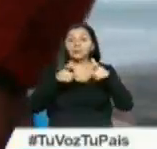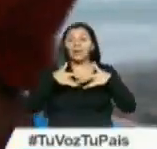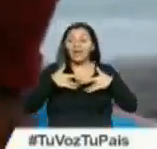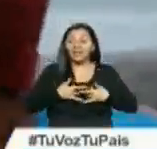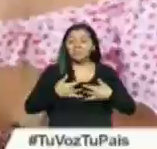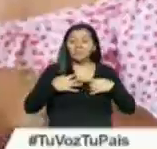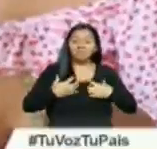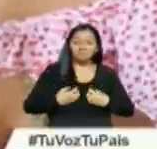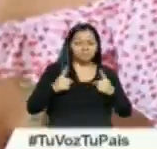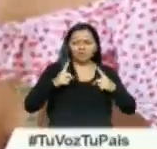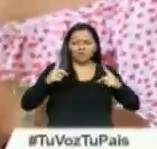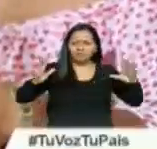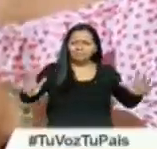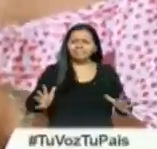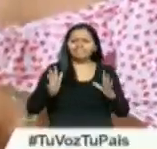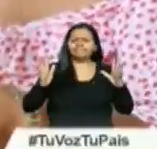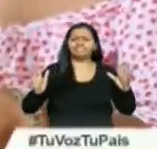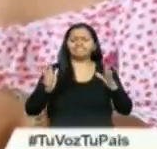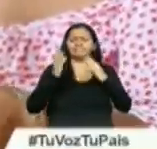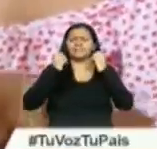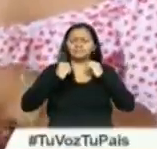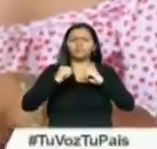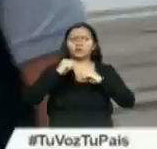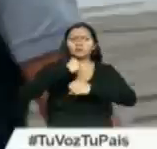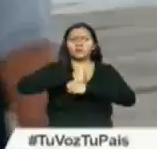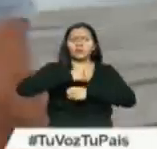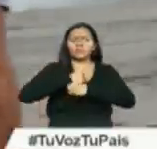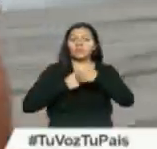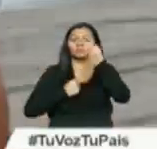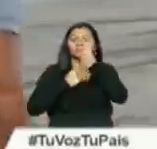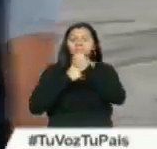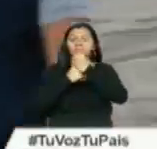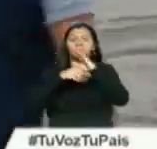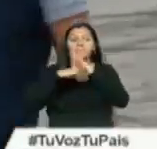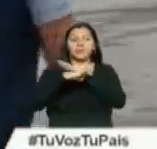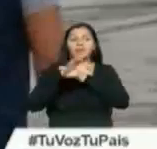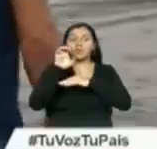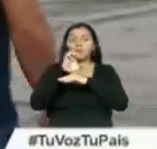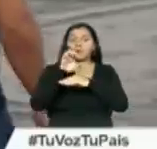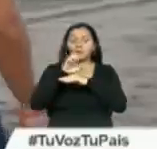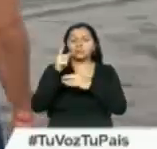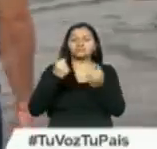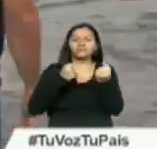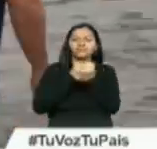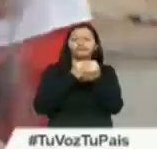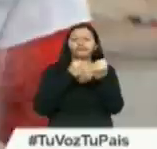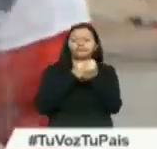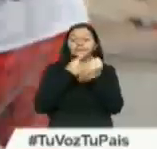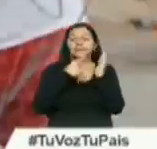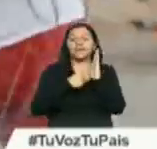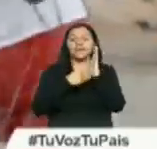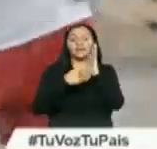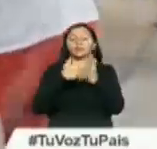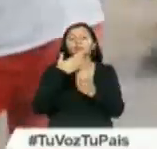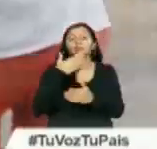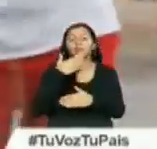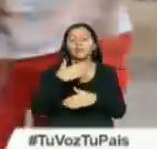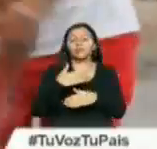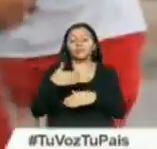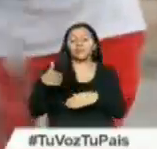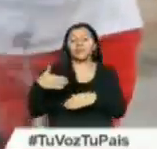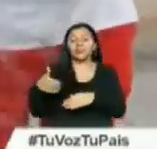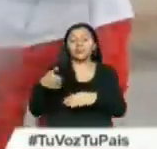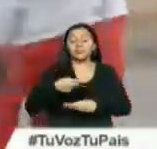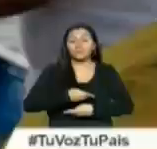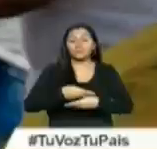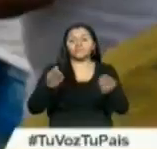quienes con esfuerzo, dedicación y el apoyo de Banecuador salen adelante. Un ejemplo de ello es el pescador Johnny